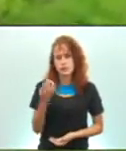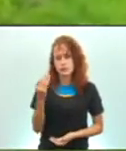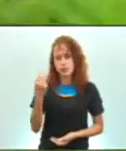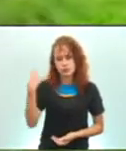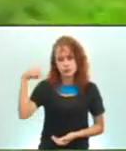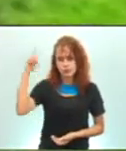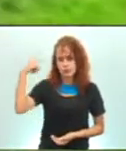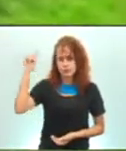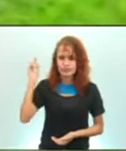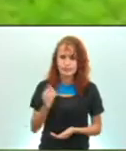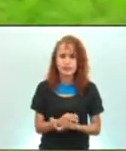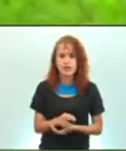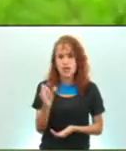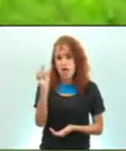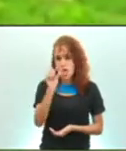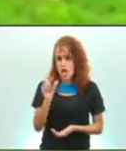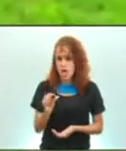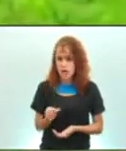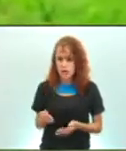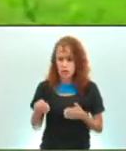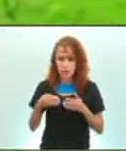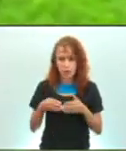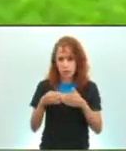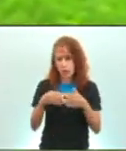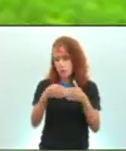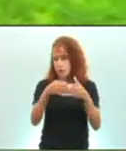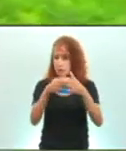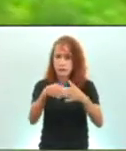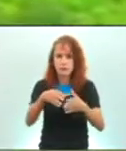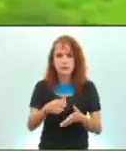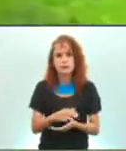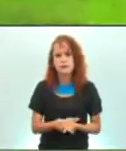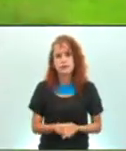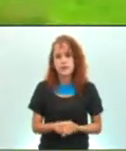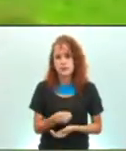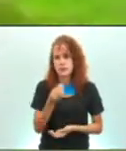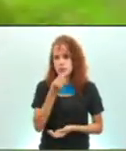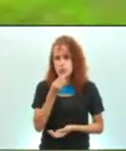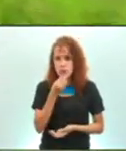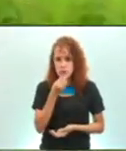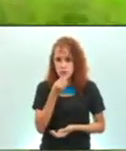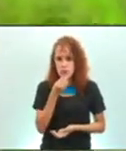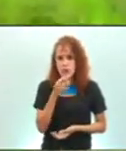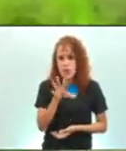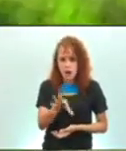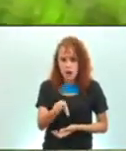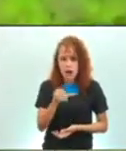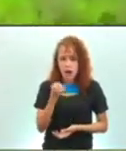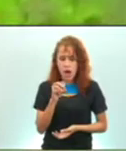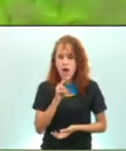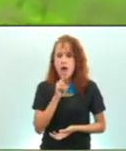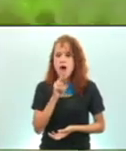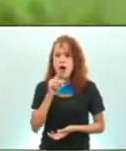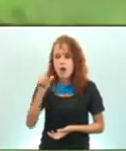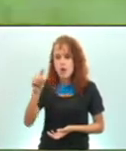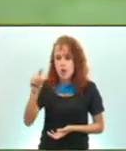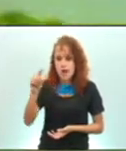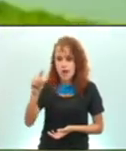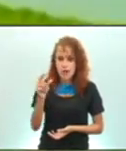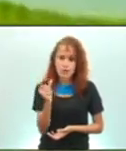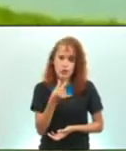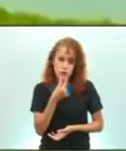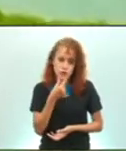Hace muchos años, el río era navegable muy tierra adentro y se podía obtener agua dulce en áreas muy cercanas